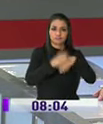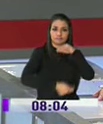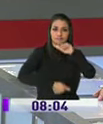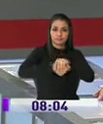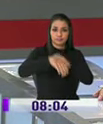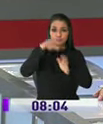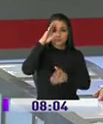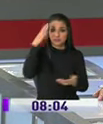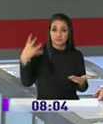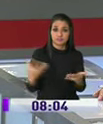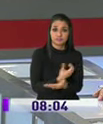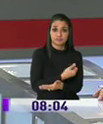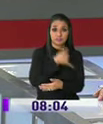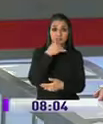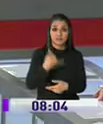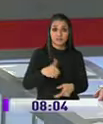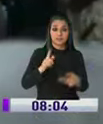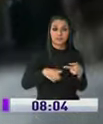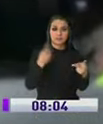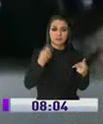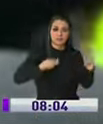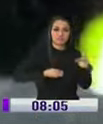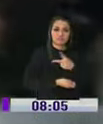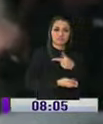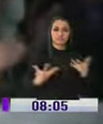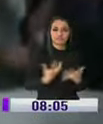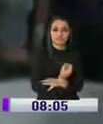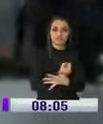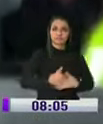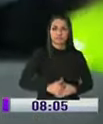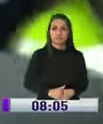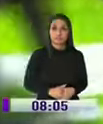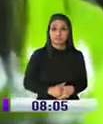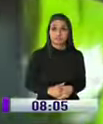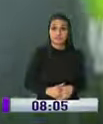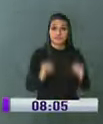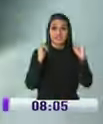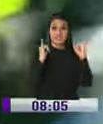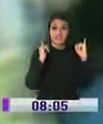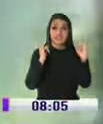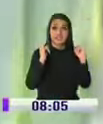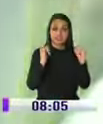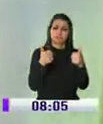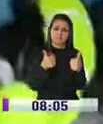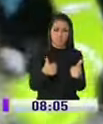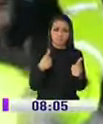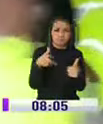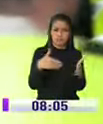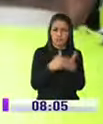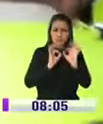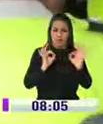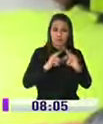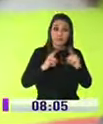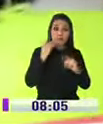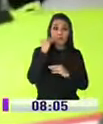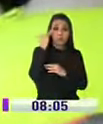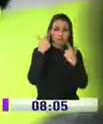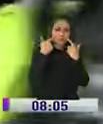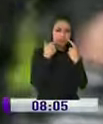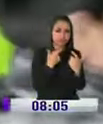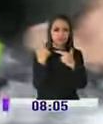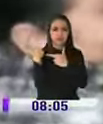y armas blancas. No están en contra de la diversión, pero que sea bajo la supervisión de una persona adulta que se haga responsable de